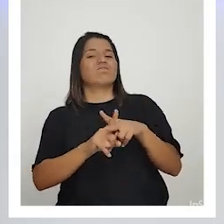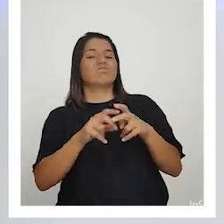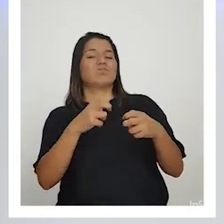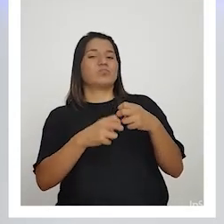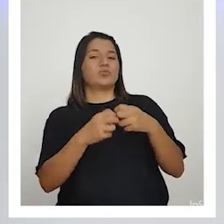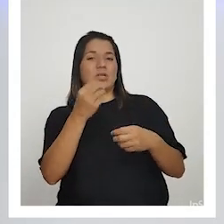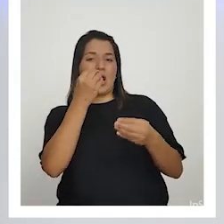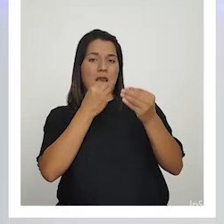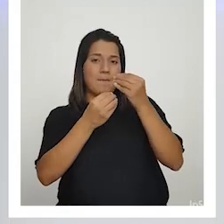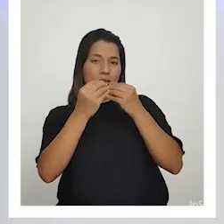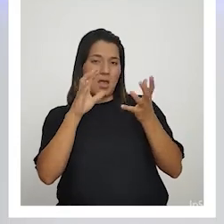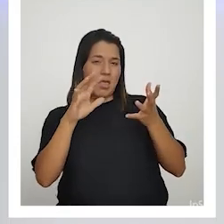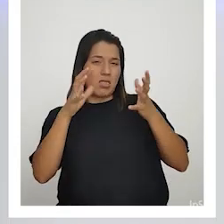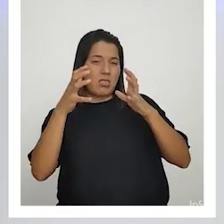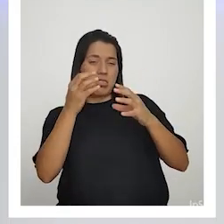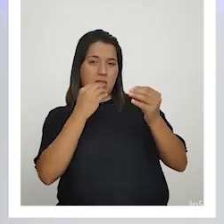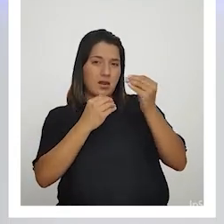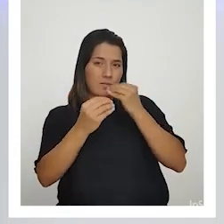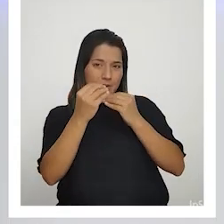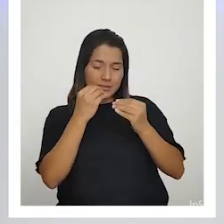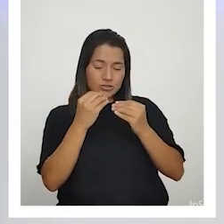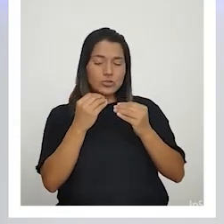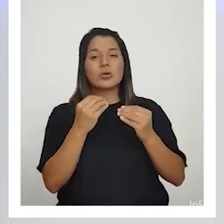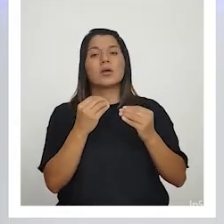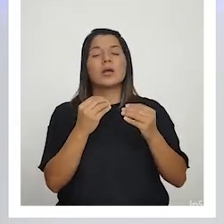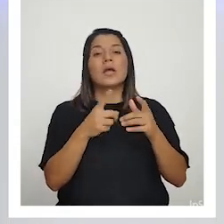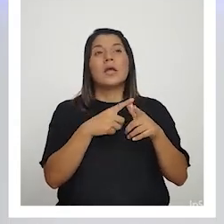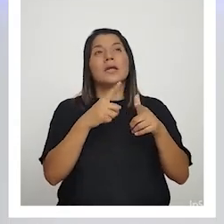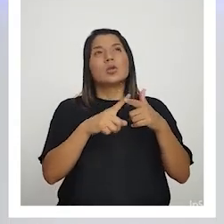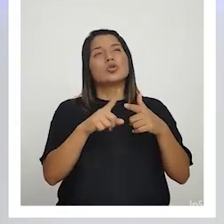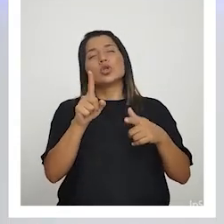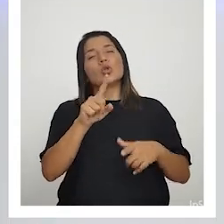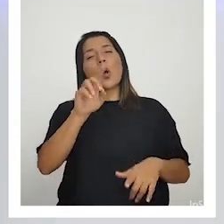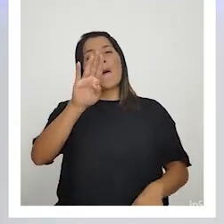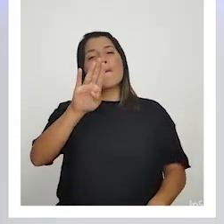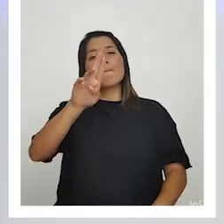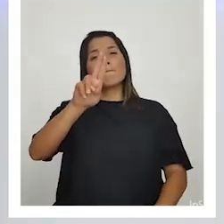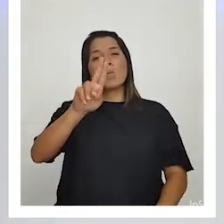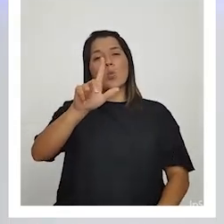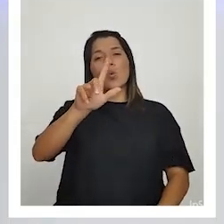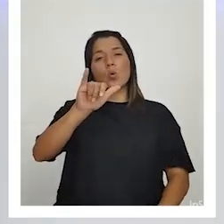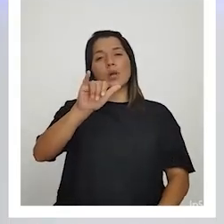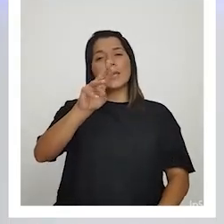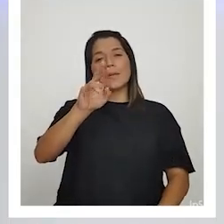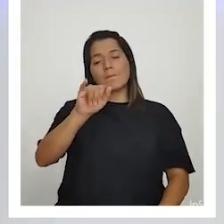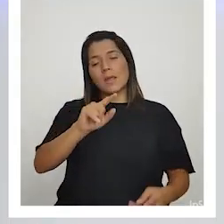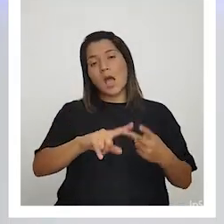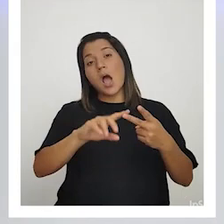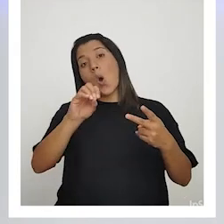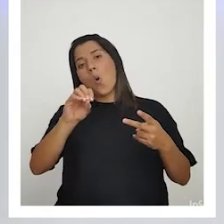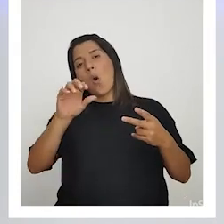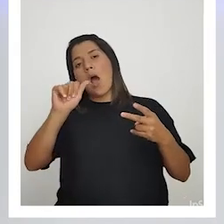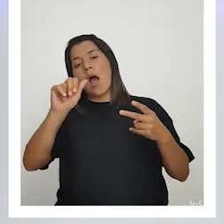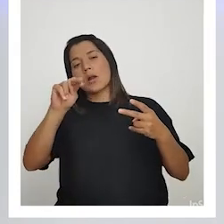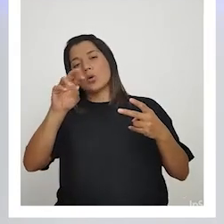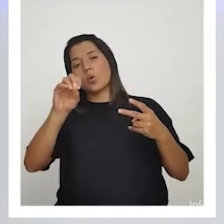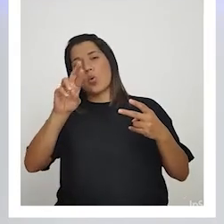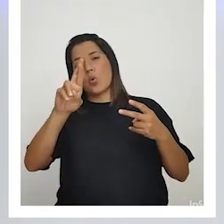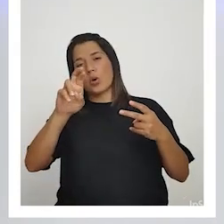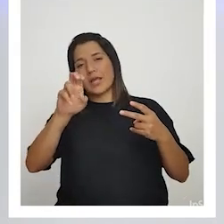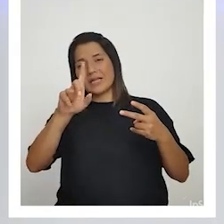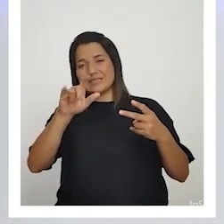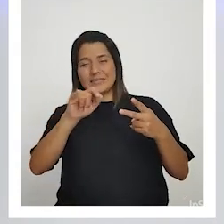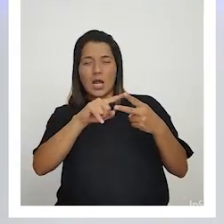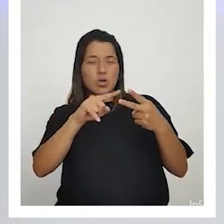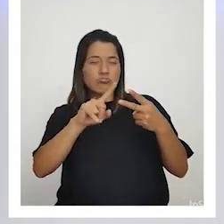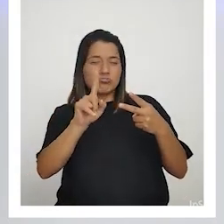puede catalogar como bulimia o anorexia, pero ya empiezan a tener ideas de que, bueno, voy a dejar de comer por